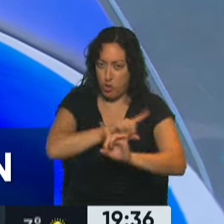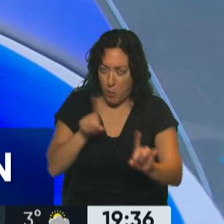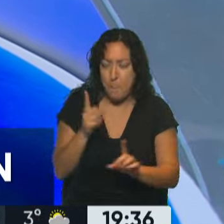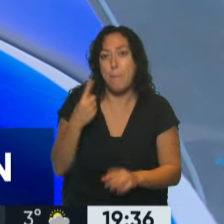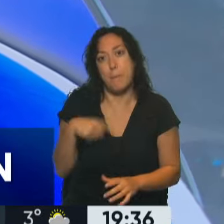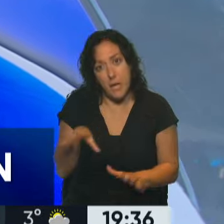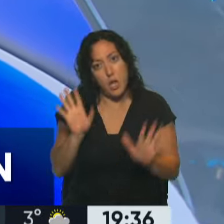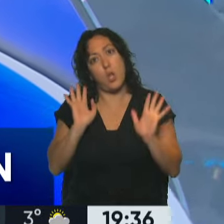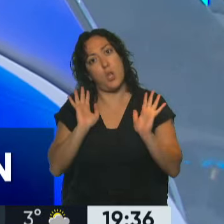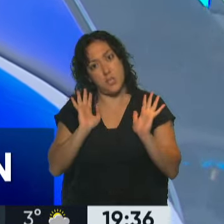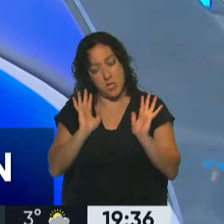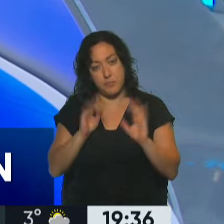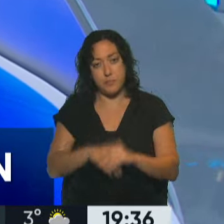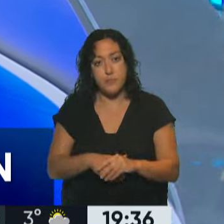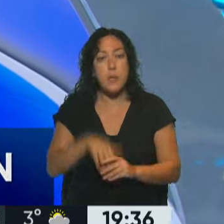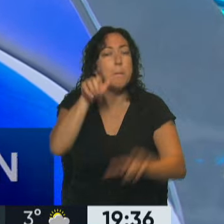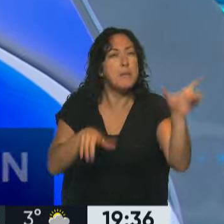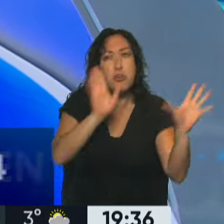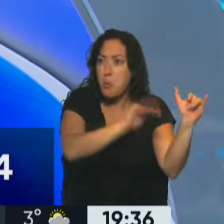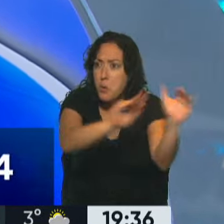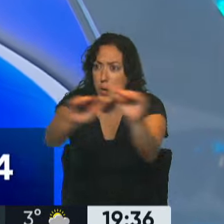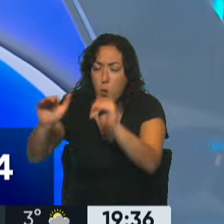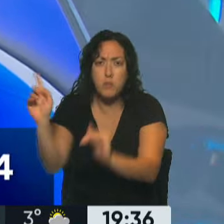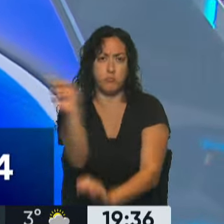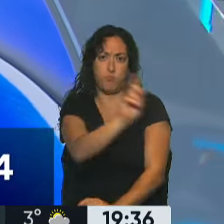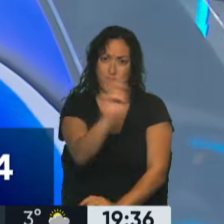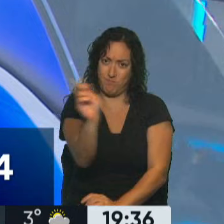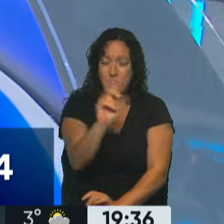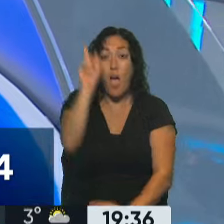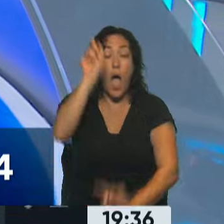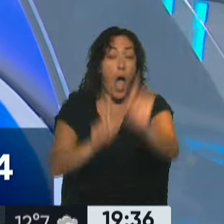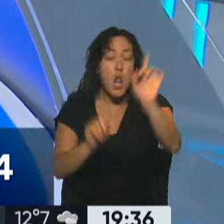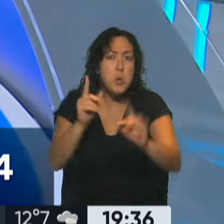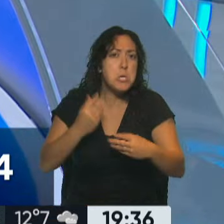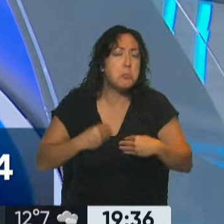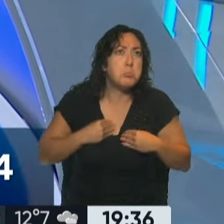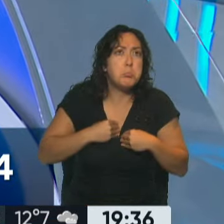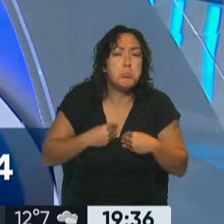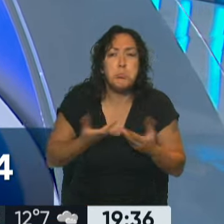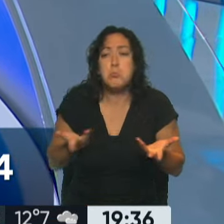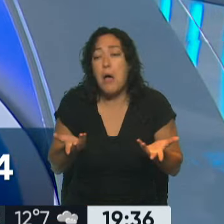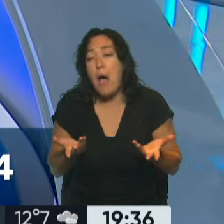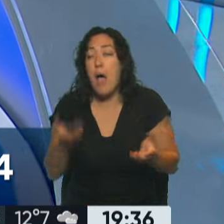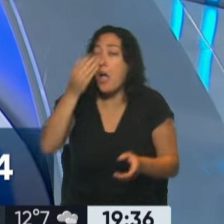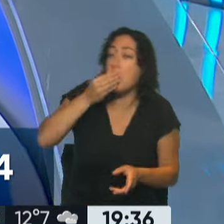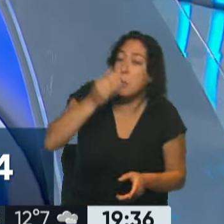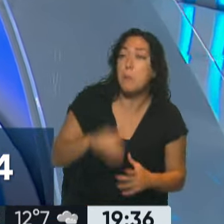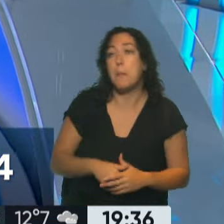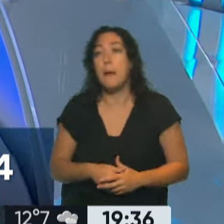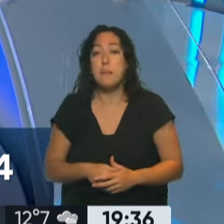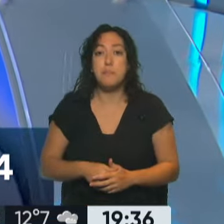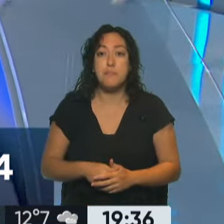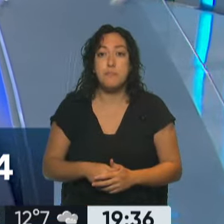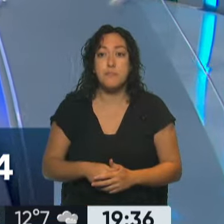puede a todas las personas por igual no a todas por igual algunos pasan el cuadro como una eh dice estoy con gripe Sí